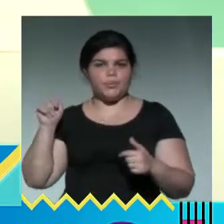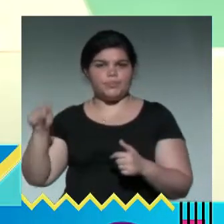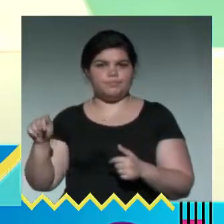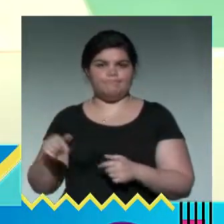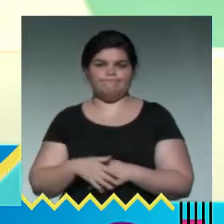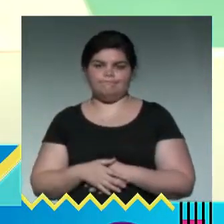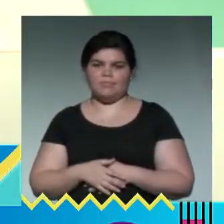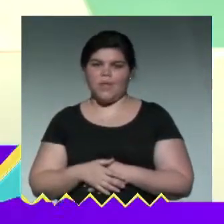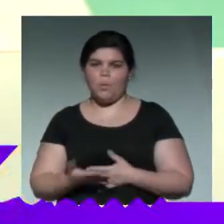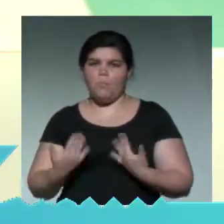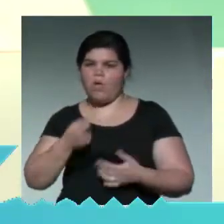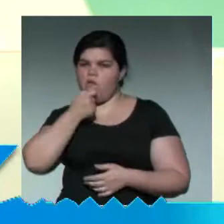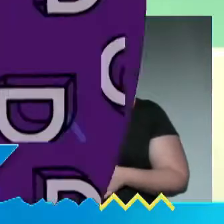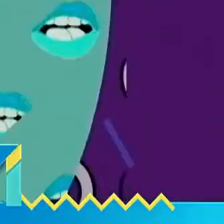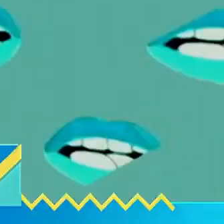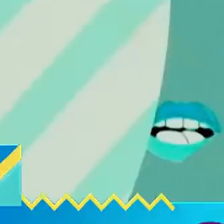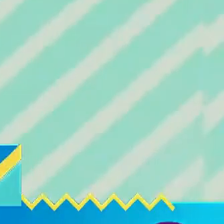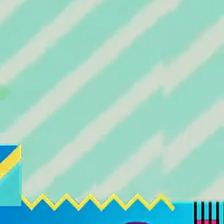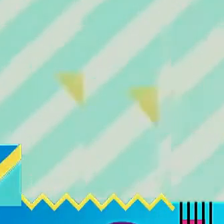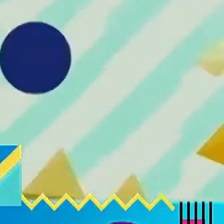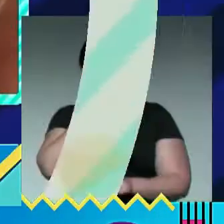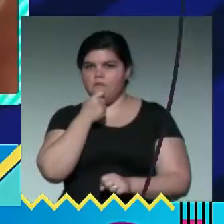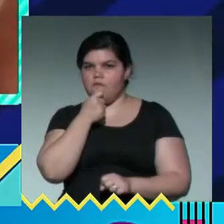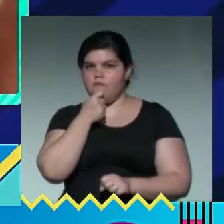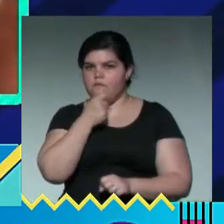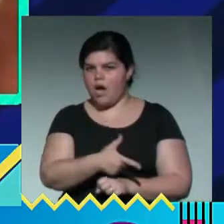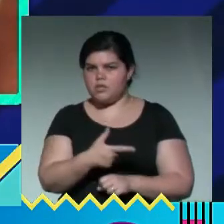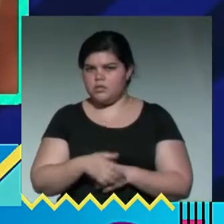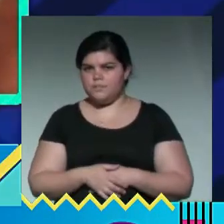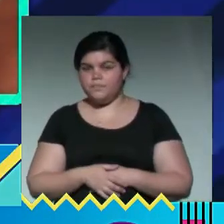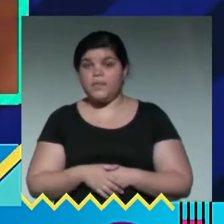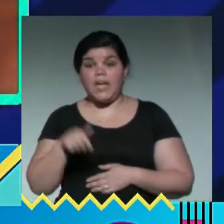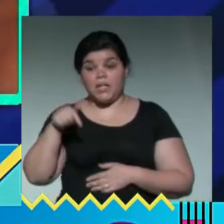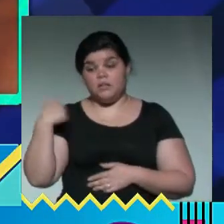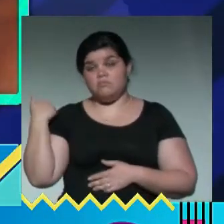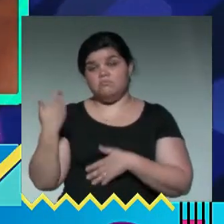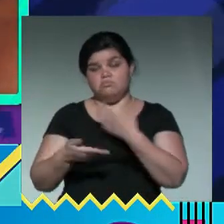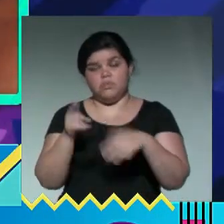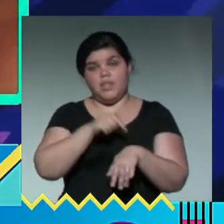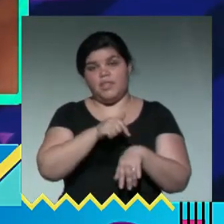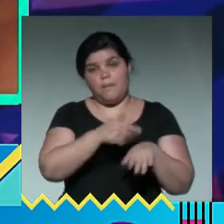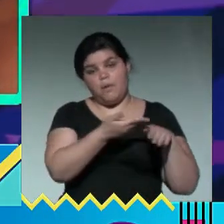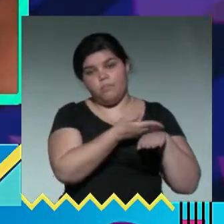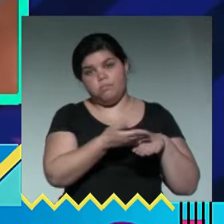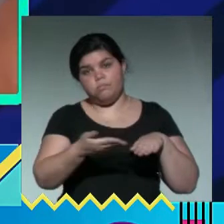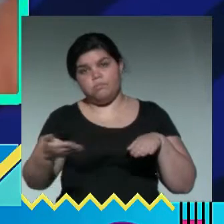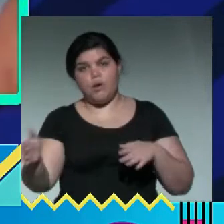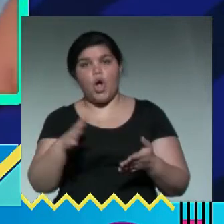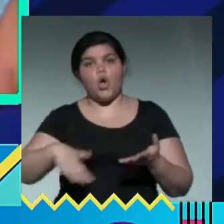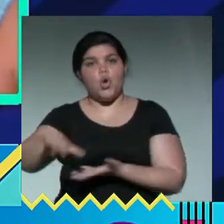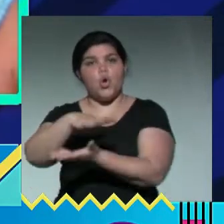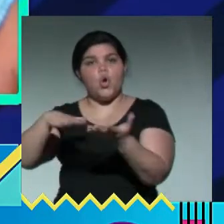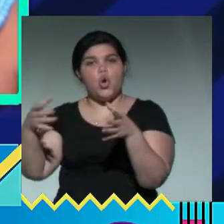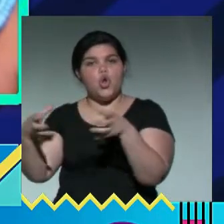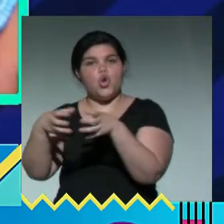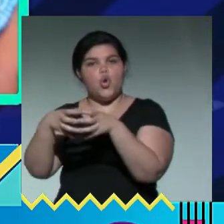permitió dominar, y en general durante todo este periodo que estamos hablando, esos grupos blancos que